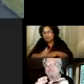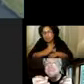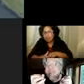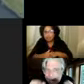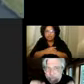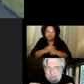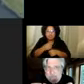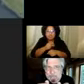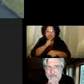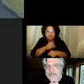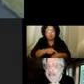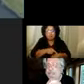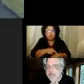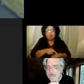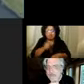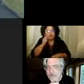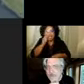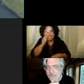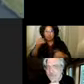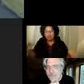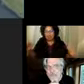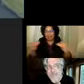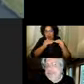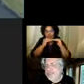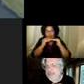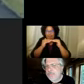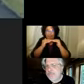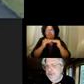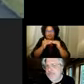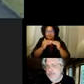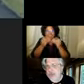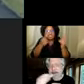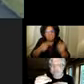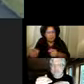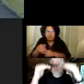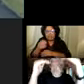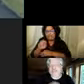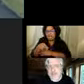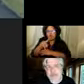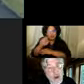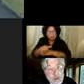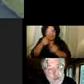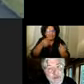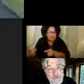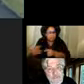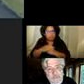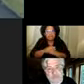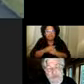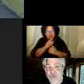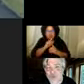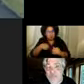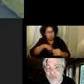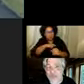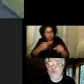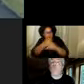arraigados en la organización, asegurándonos que la equidad racial esté tomando lugar en nuestra fuerza laboral. Son cosas las cuales,